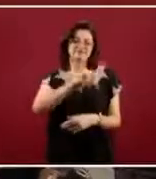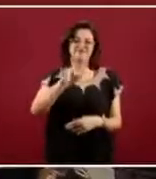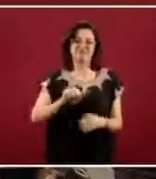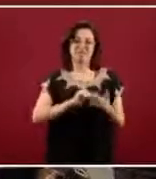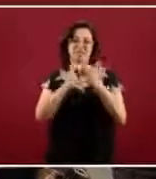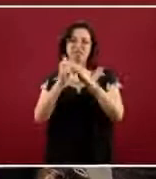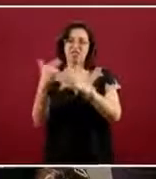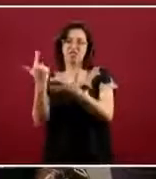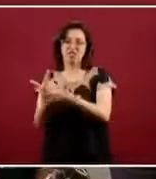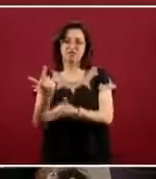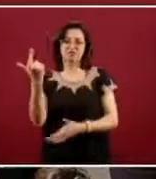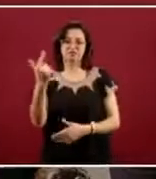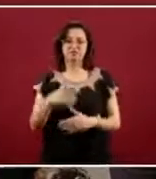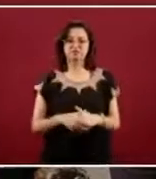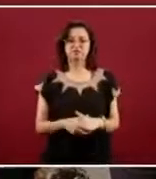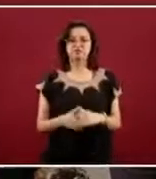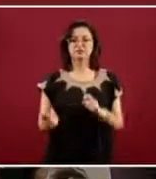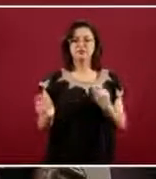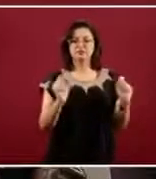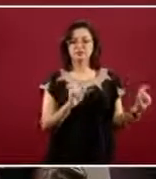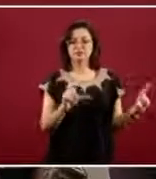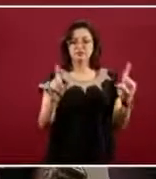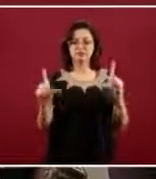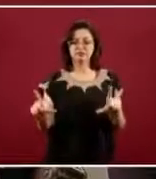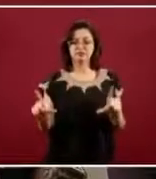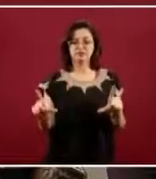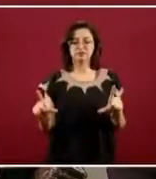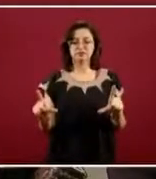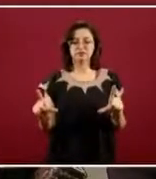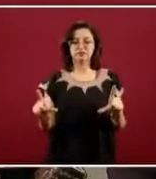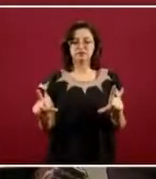esta estadística. En la siguiente,